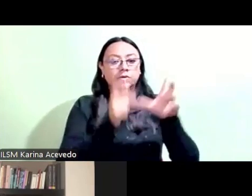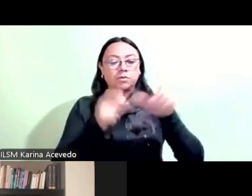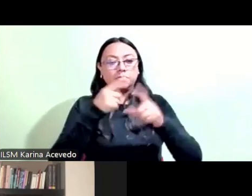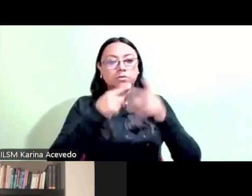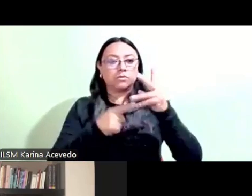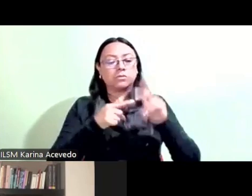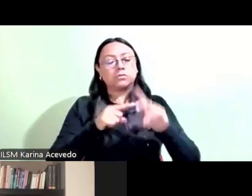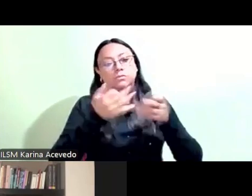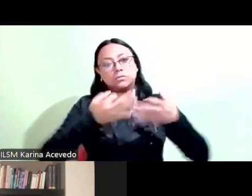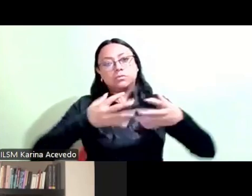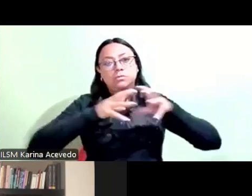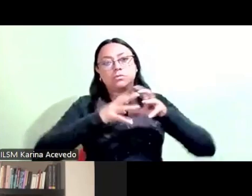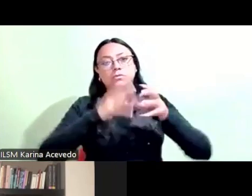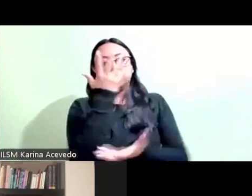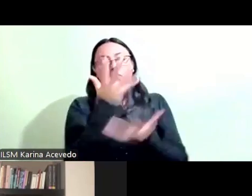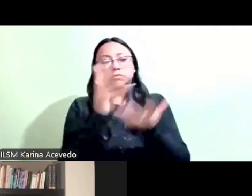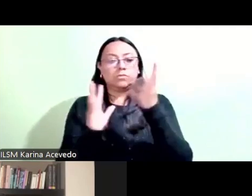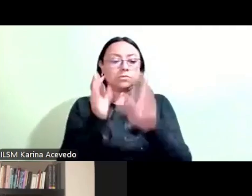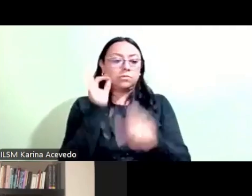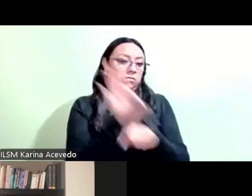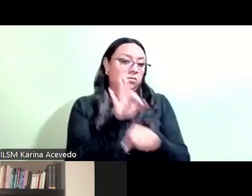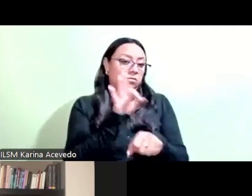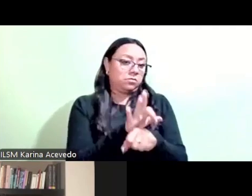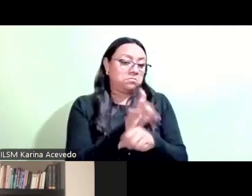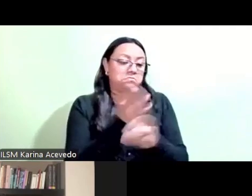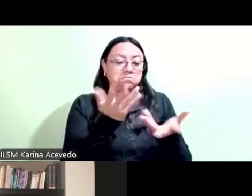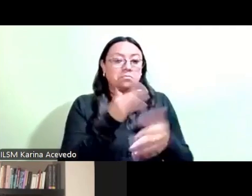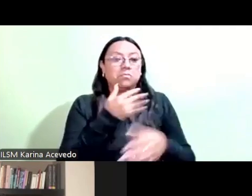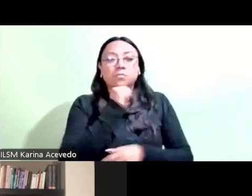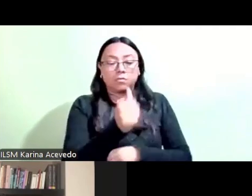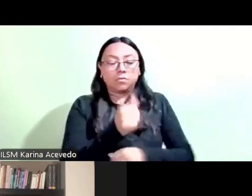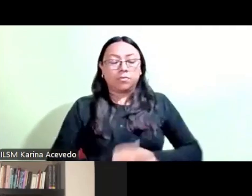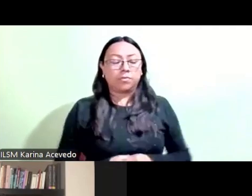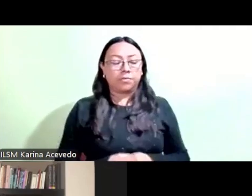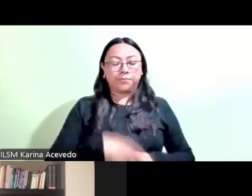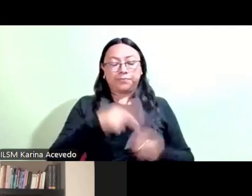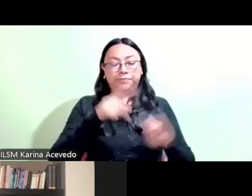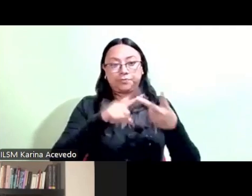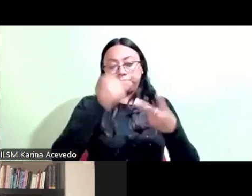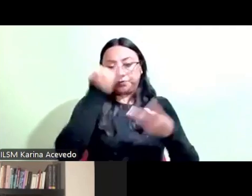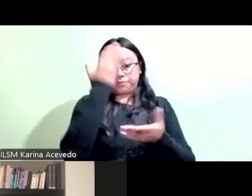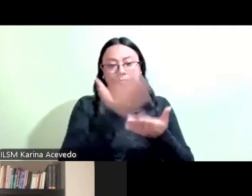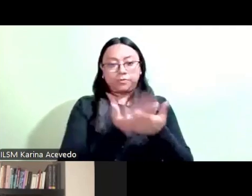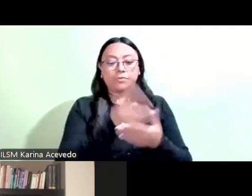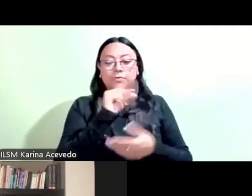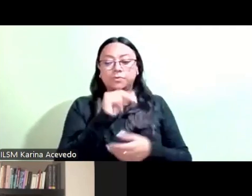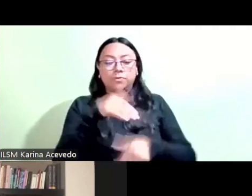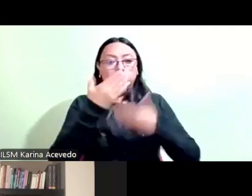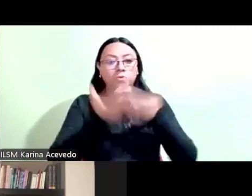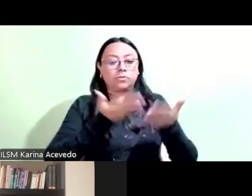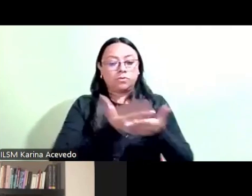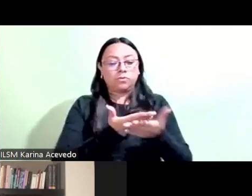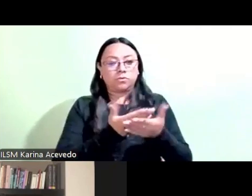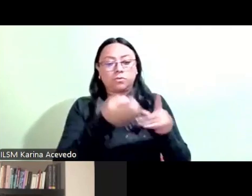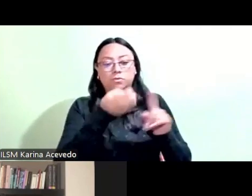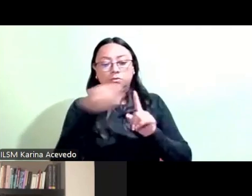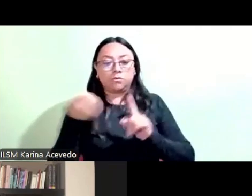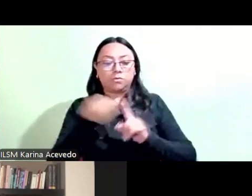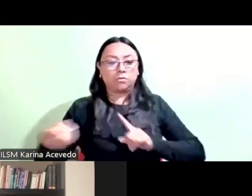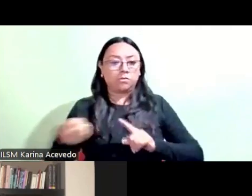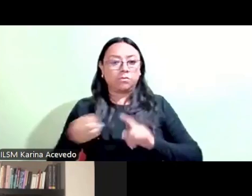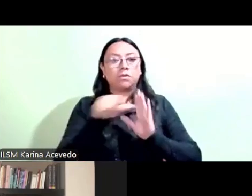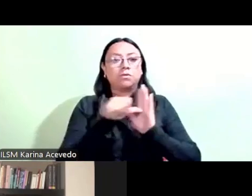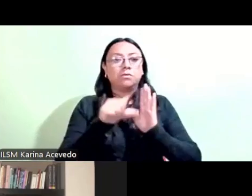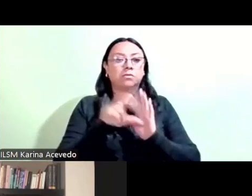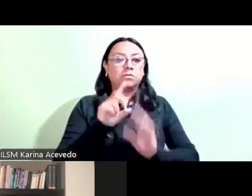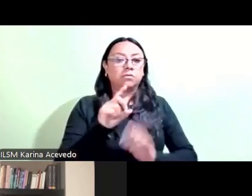programa parcial cuya modificación propone. 2. La iniciativa no observa lo ordenado por la fracción 8 del artículo 35 de la Ley de